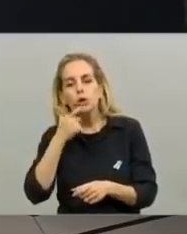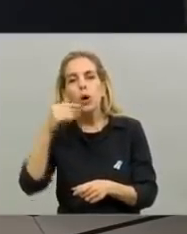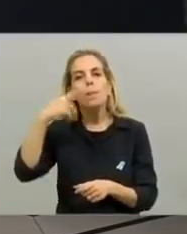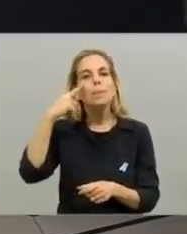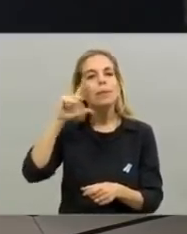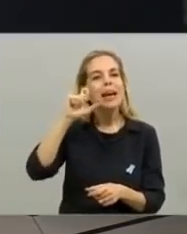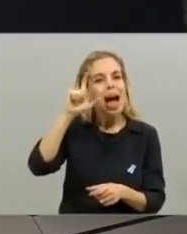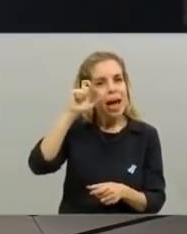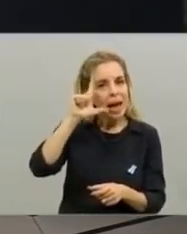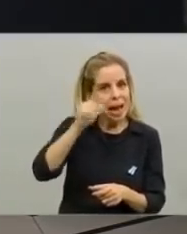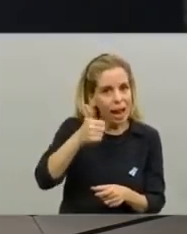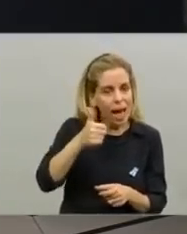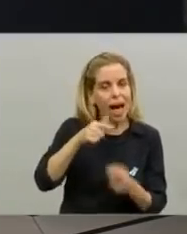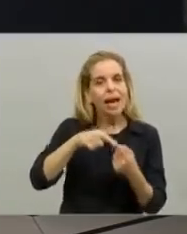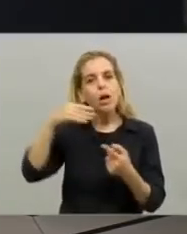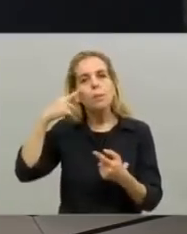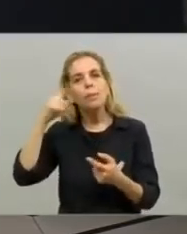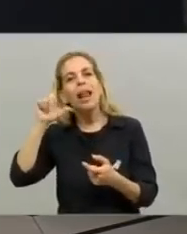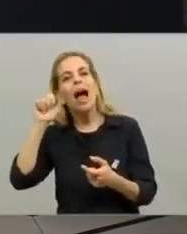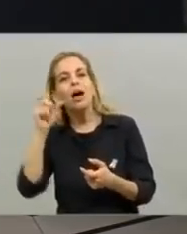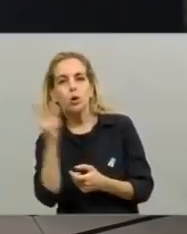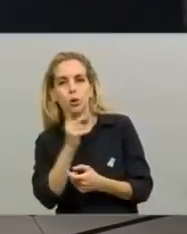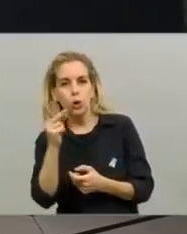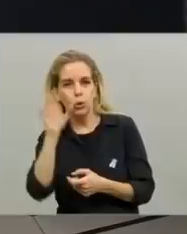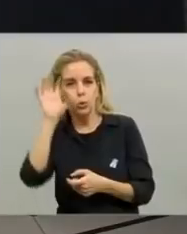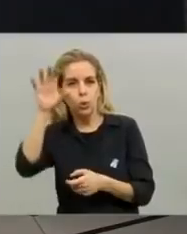Micaela Fernández y Milagros Kiara.